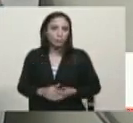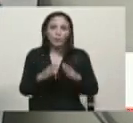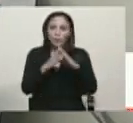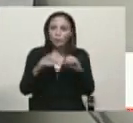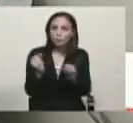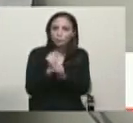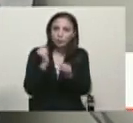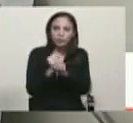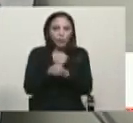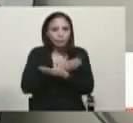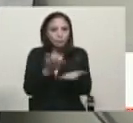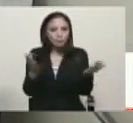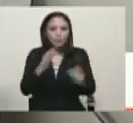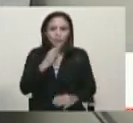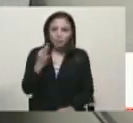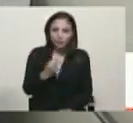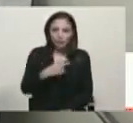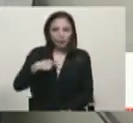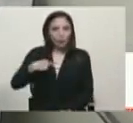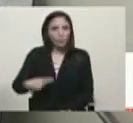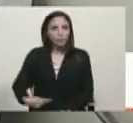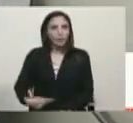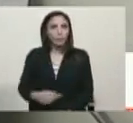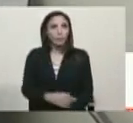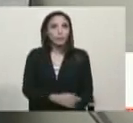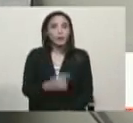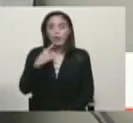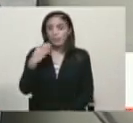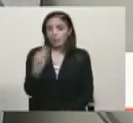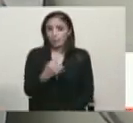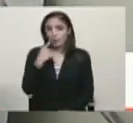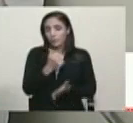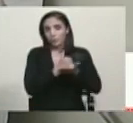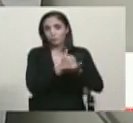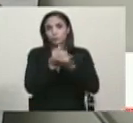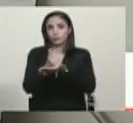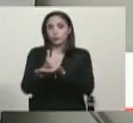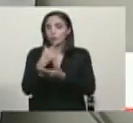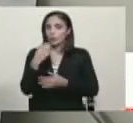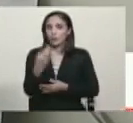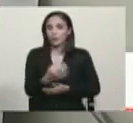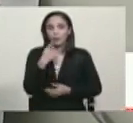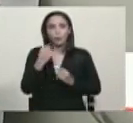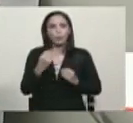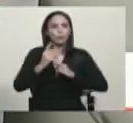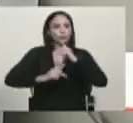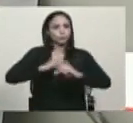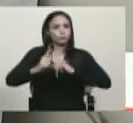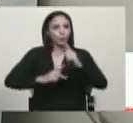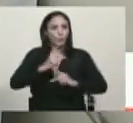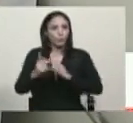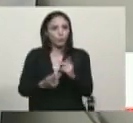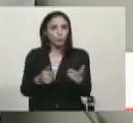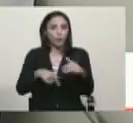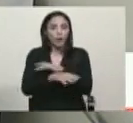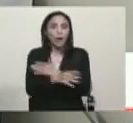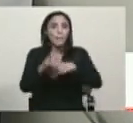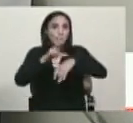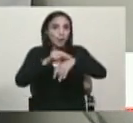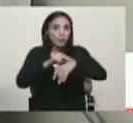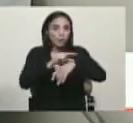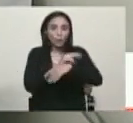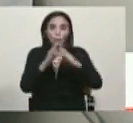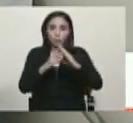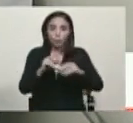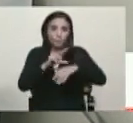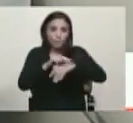trabajo verdaderamente humanitario, eso es una verdadera ayuda humanitaria, producir las medicinas aquí y que con el médico en mano